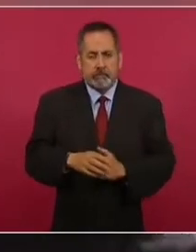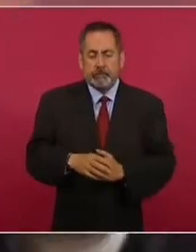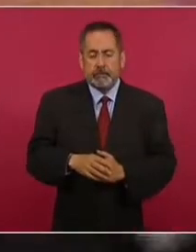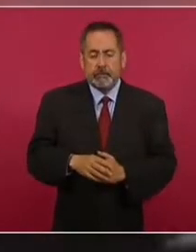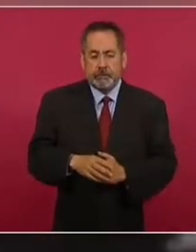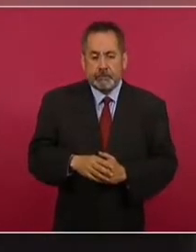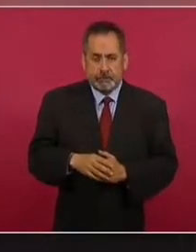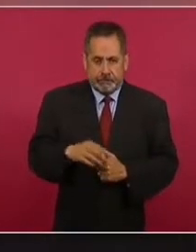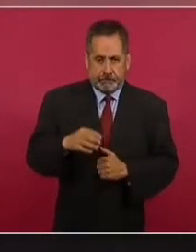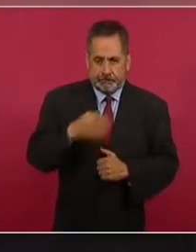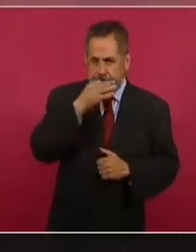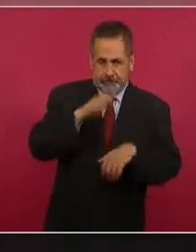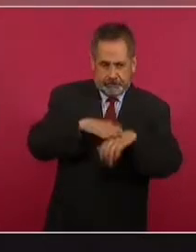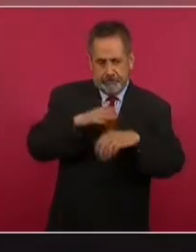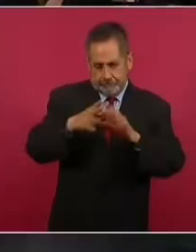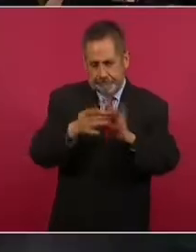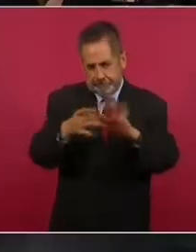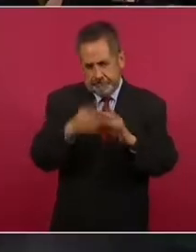esto por los jóvenes,